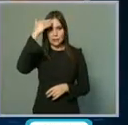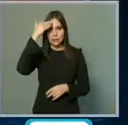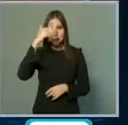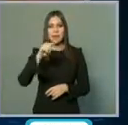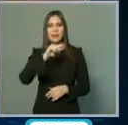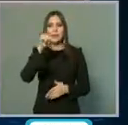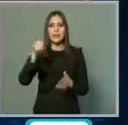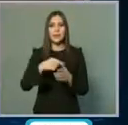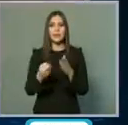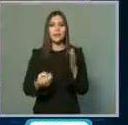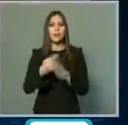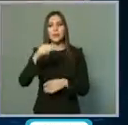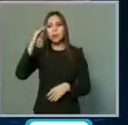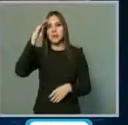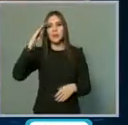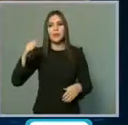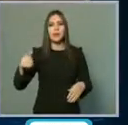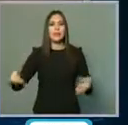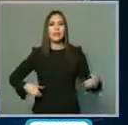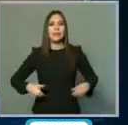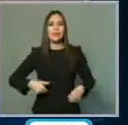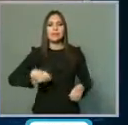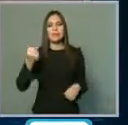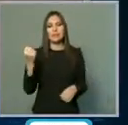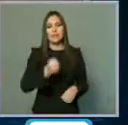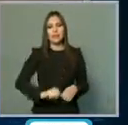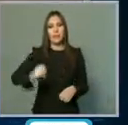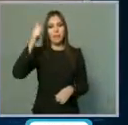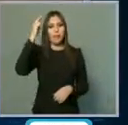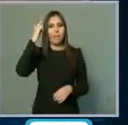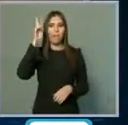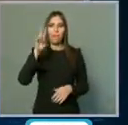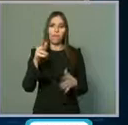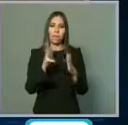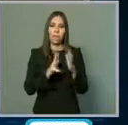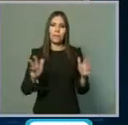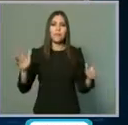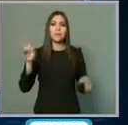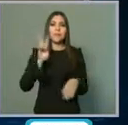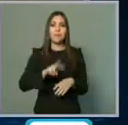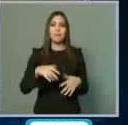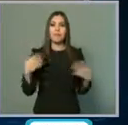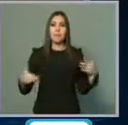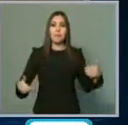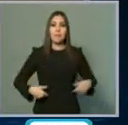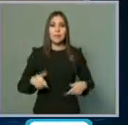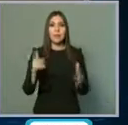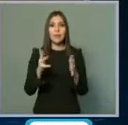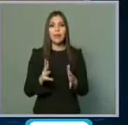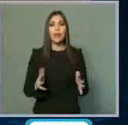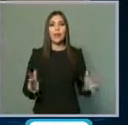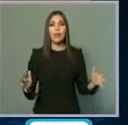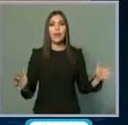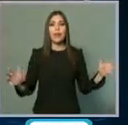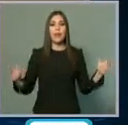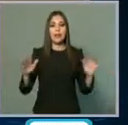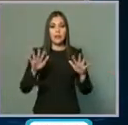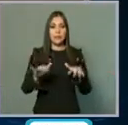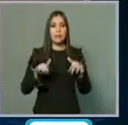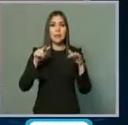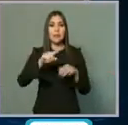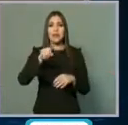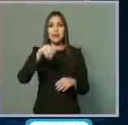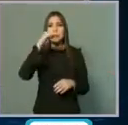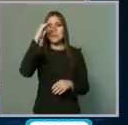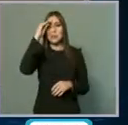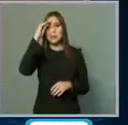Artes, entonces piensas una obra para Bellas Artes. Para eso. Claro. Sí, porque son obras de gran formato, el foro es muy grande. Si tú no